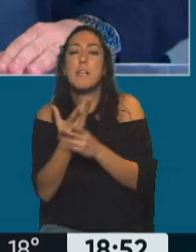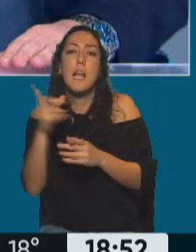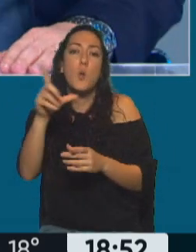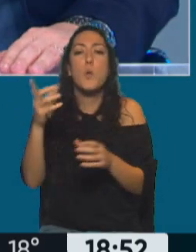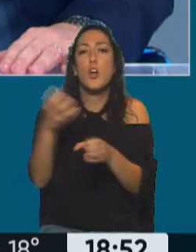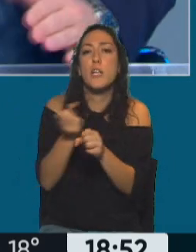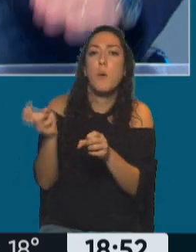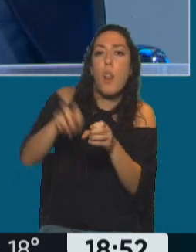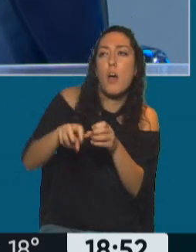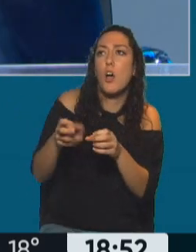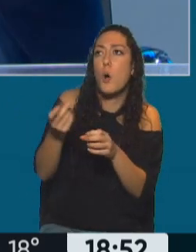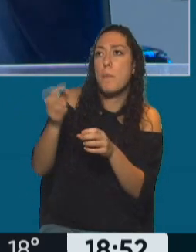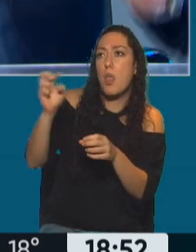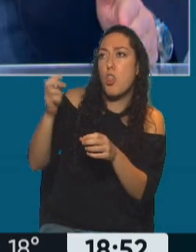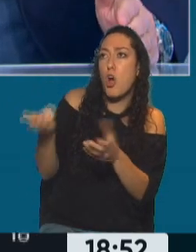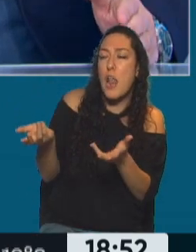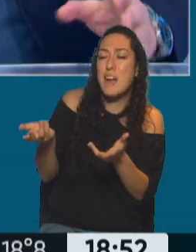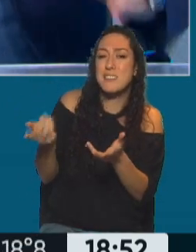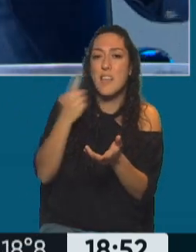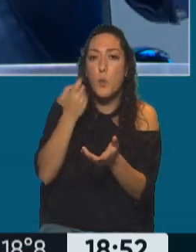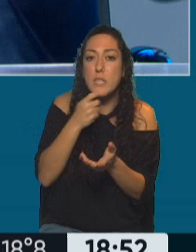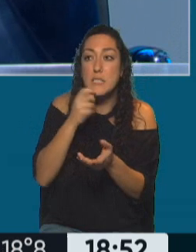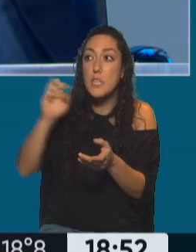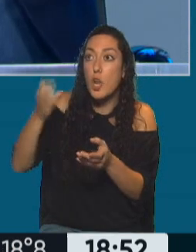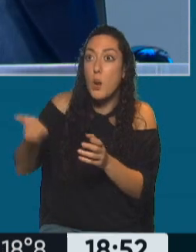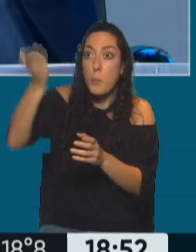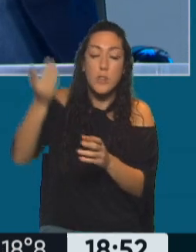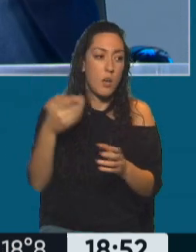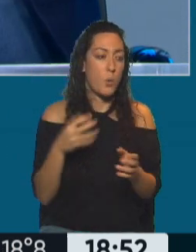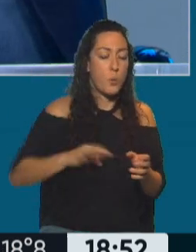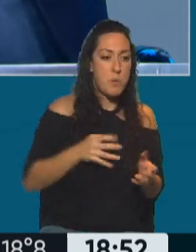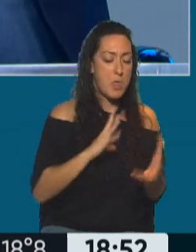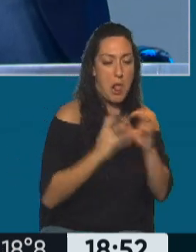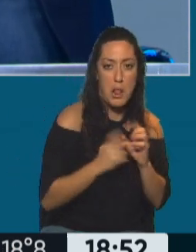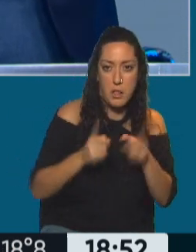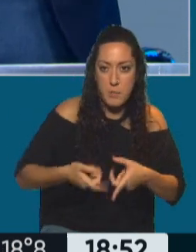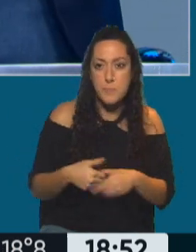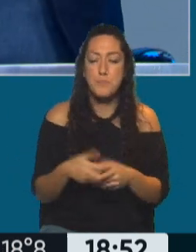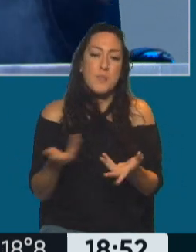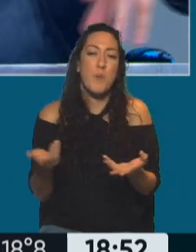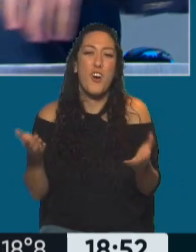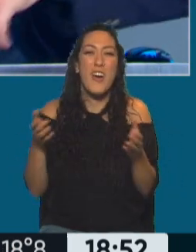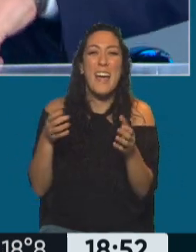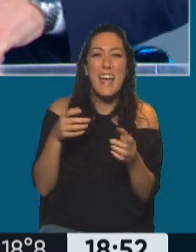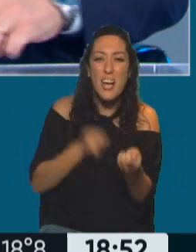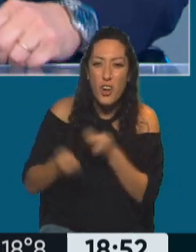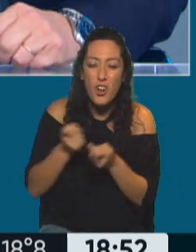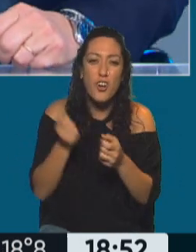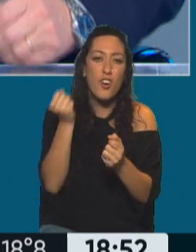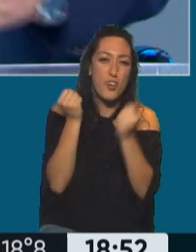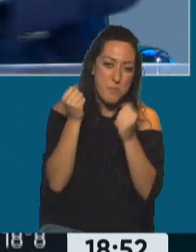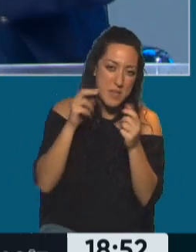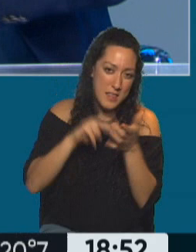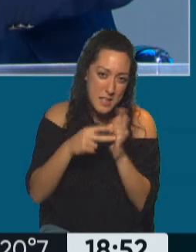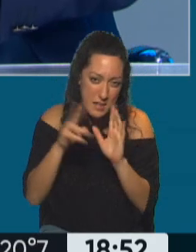y nunca va a comprar un dólar sabe que se aumenta el dólar se desacomoda la vida con lo cual acá hay un tema macroeconómico de reservas y de tipo de cambio y después hay un